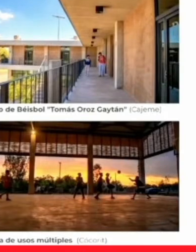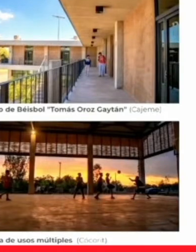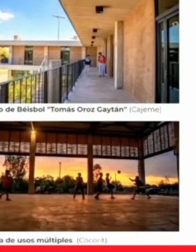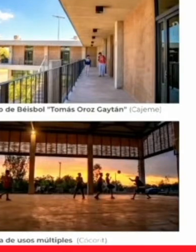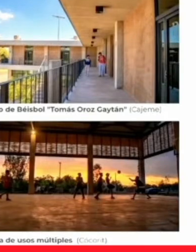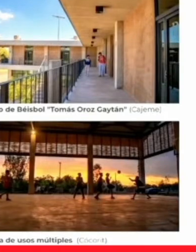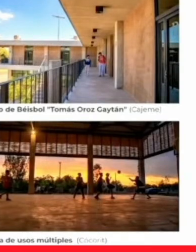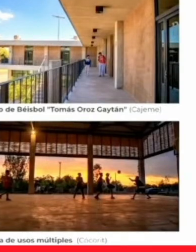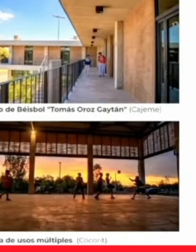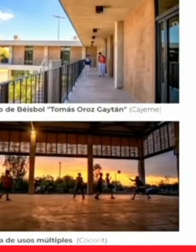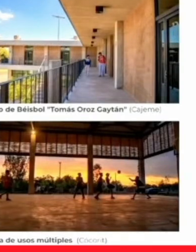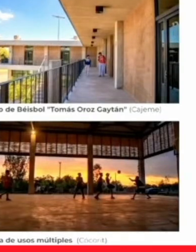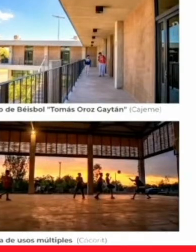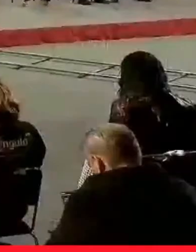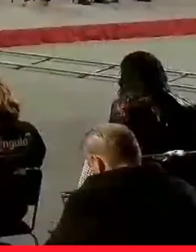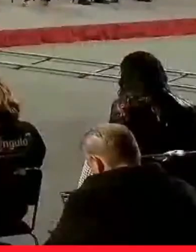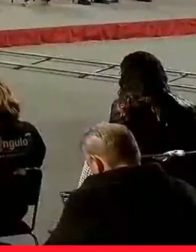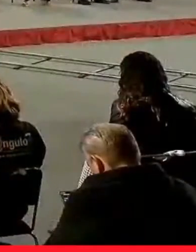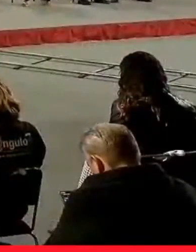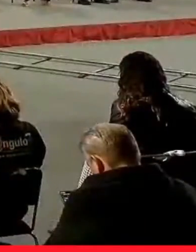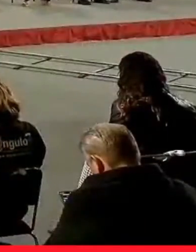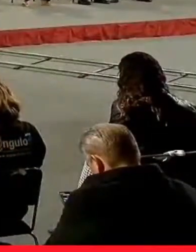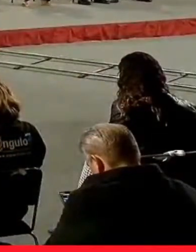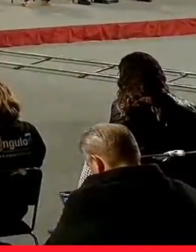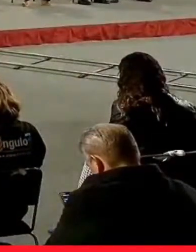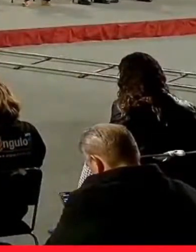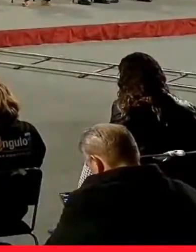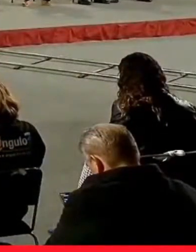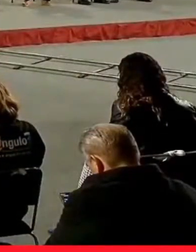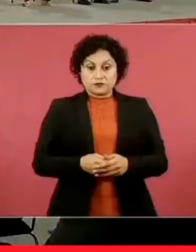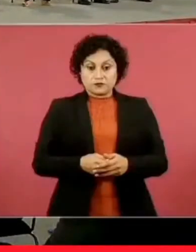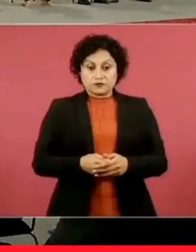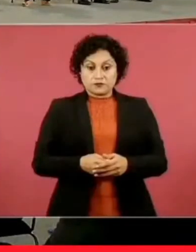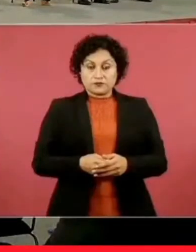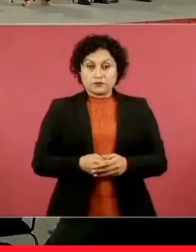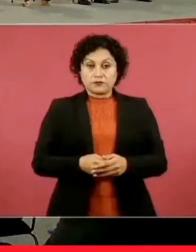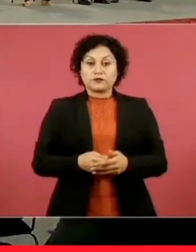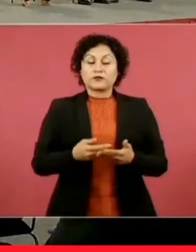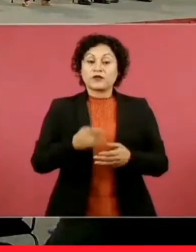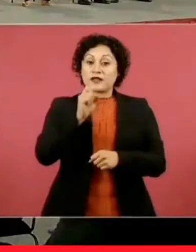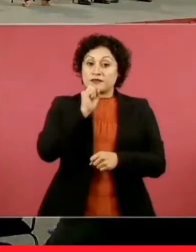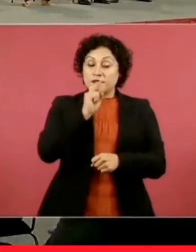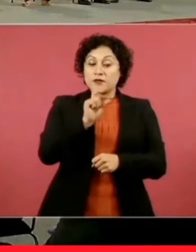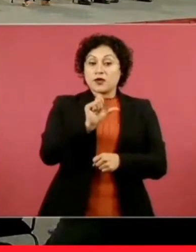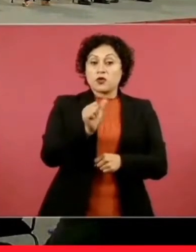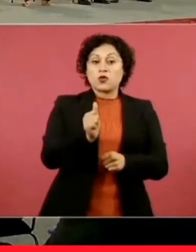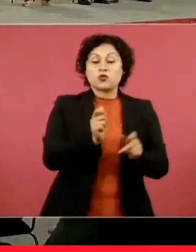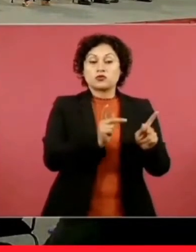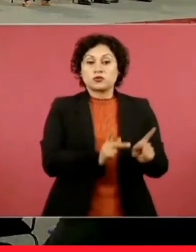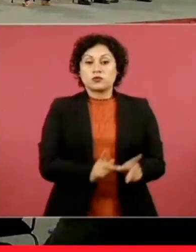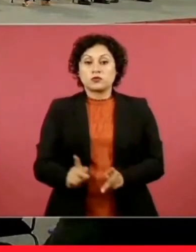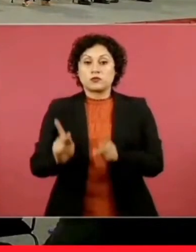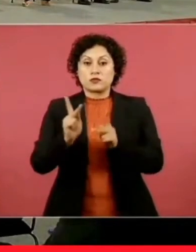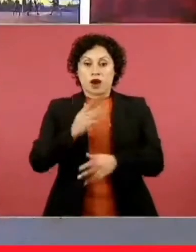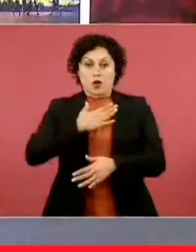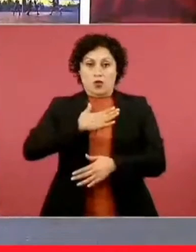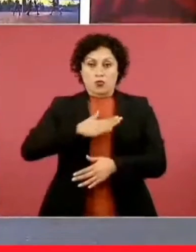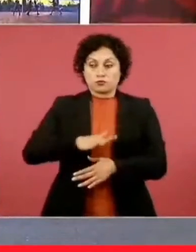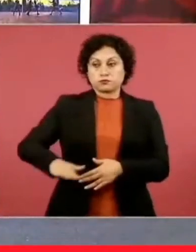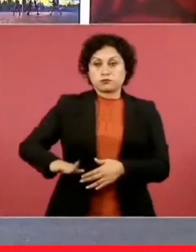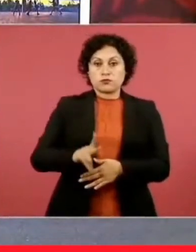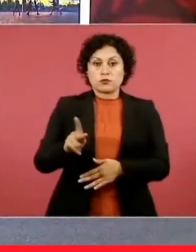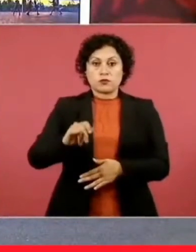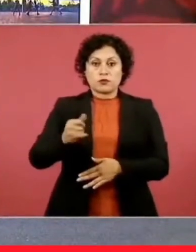de dos mil doscientos millones de plazos. Además, tenemos lo que corresponde el plan de justicia para los pueblos yaquis, además del